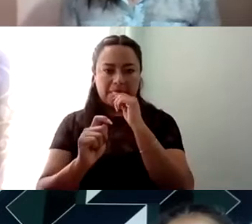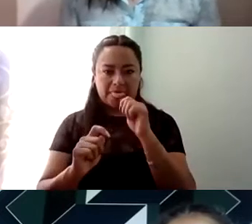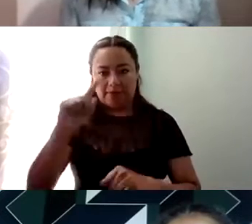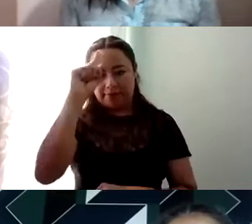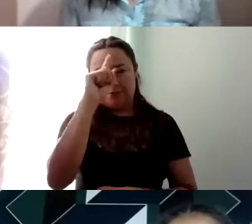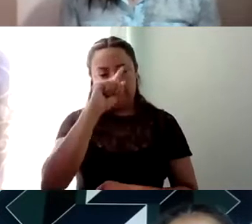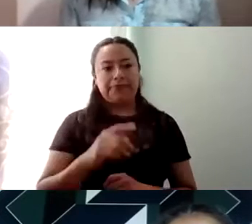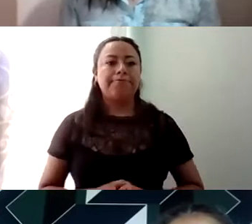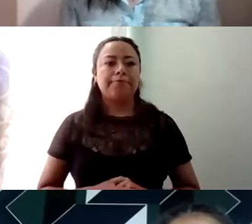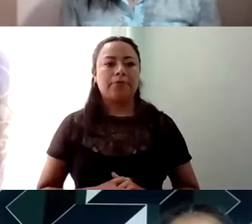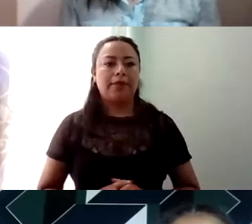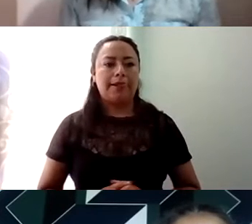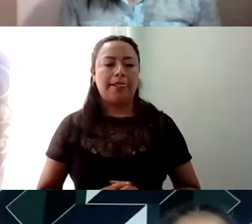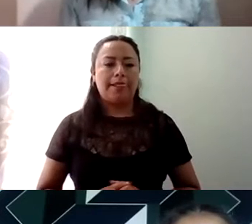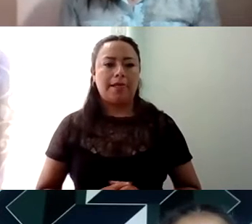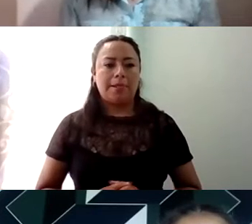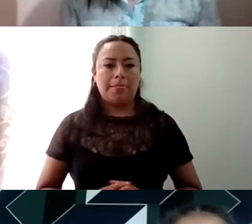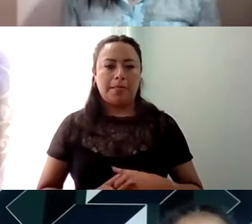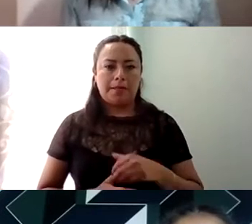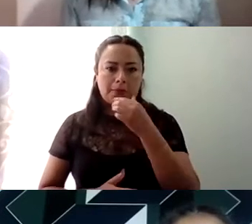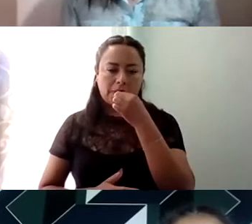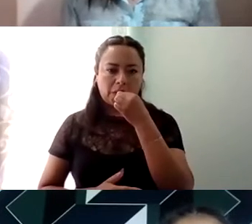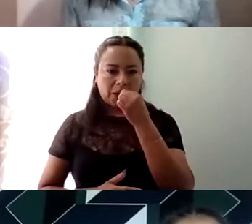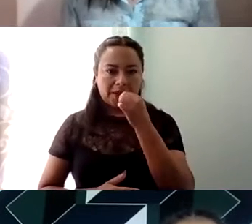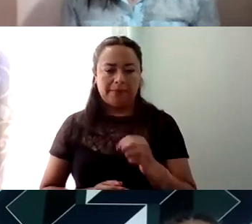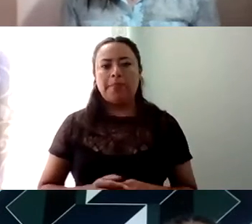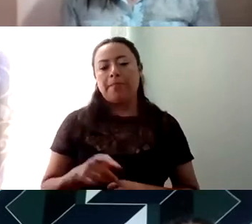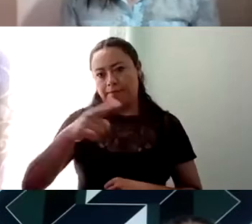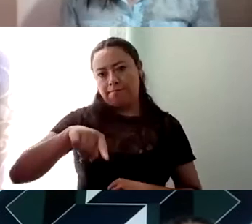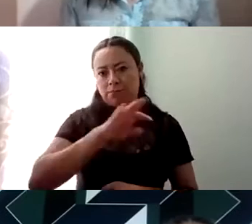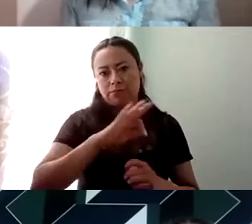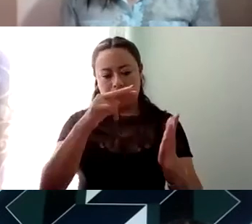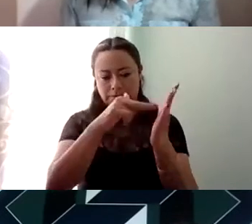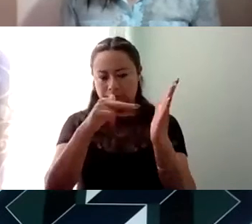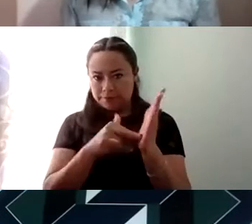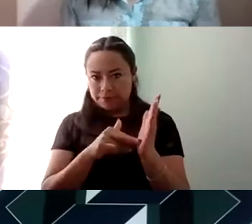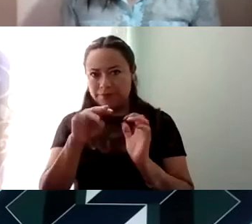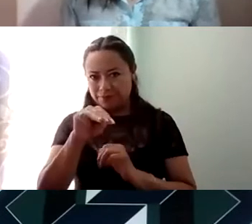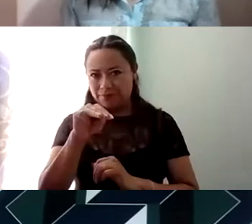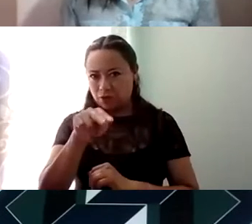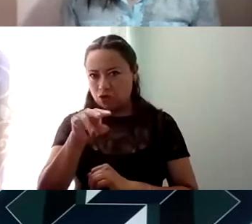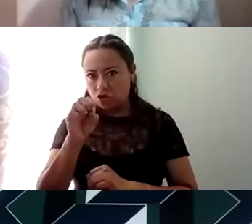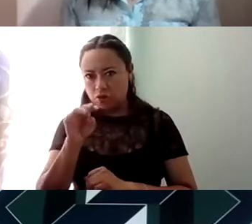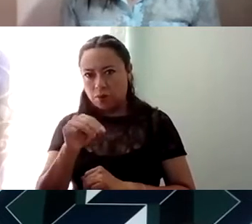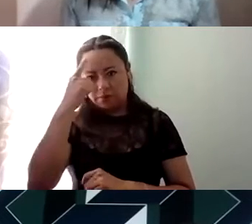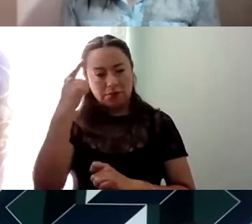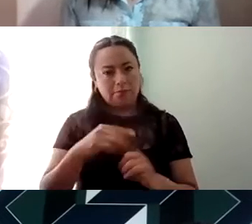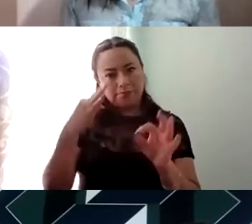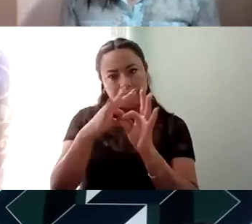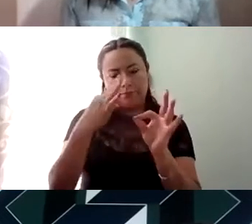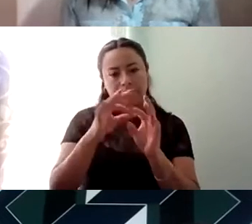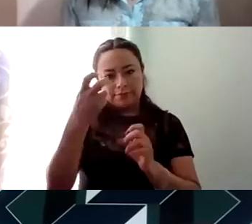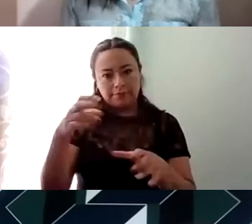incluso cubrió los requisitos exigidos por la norma para desempeñarse en el actual consejo.